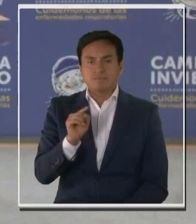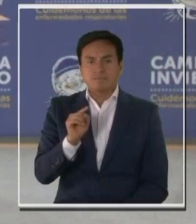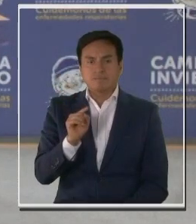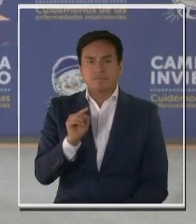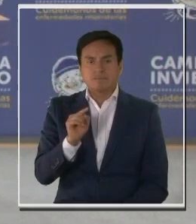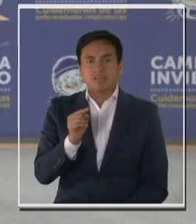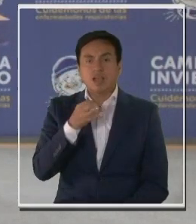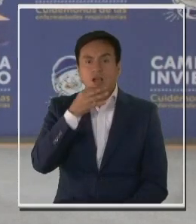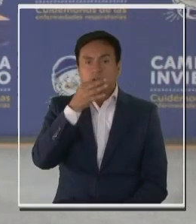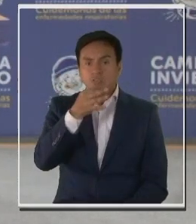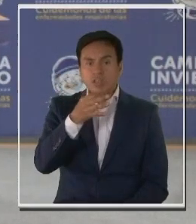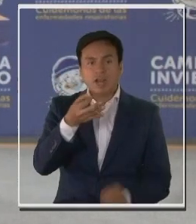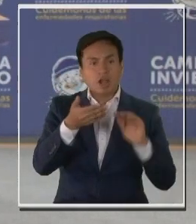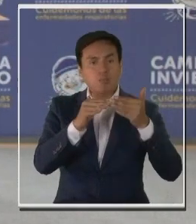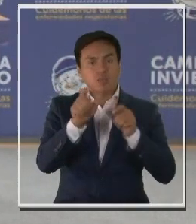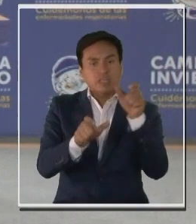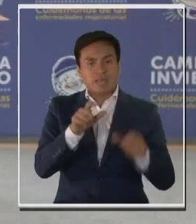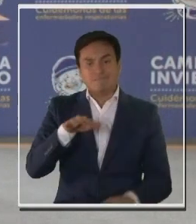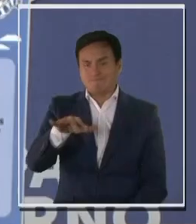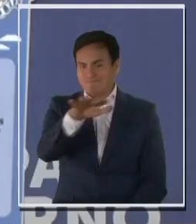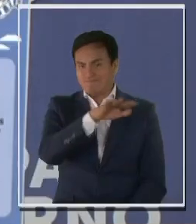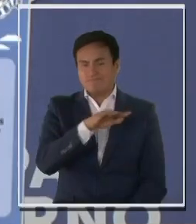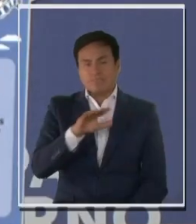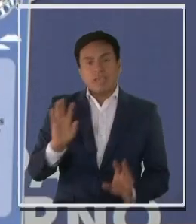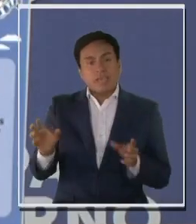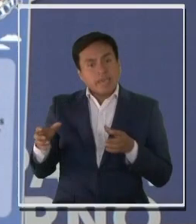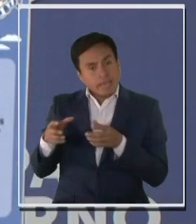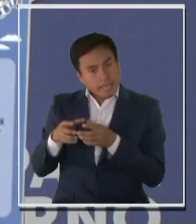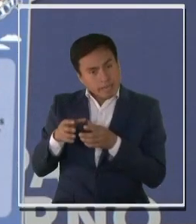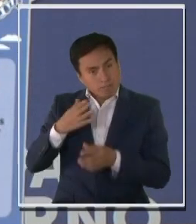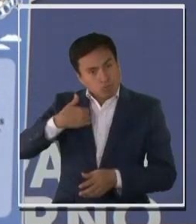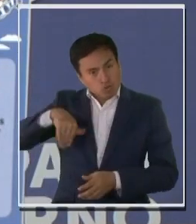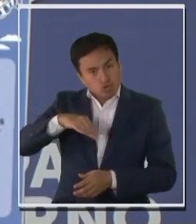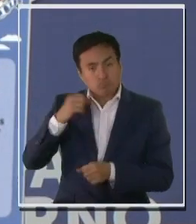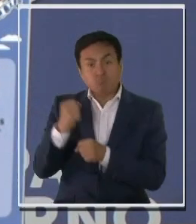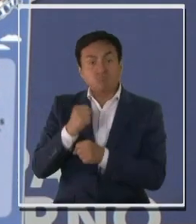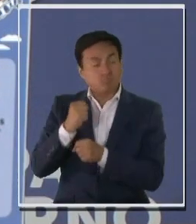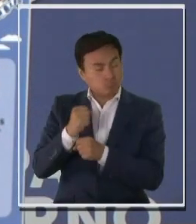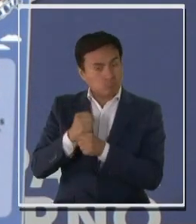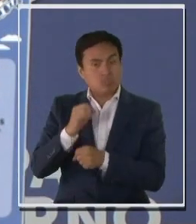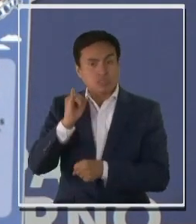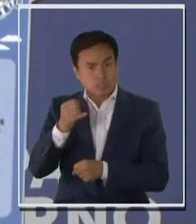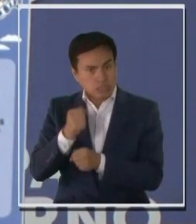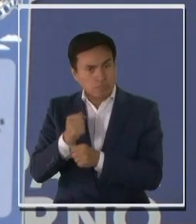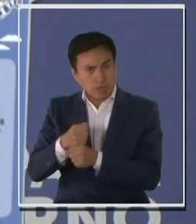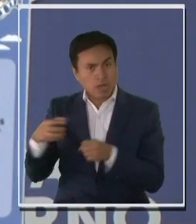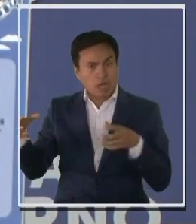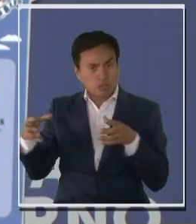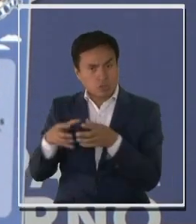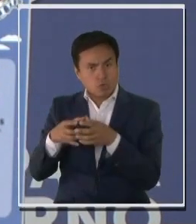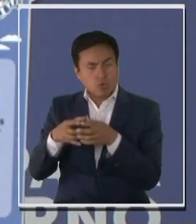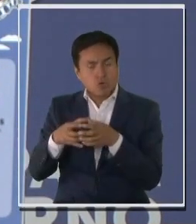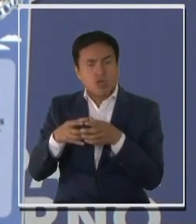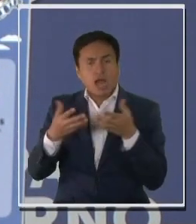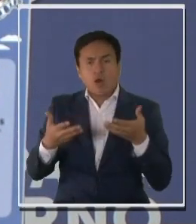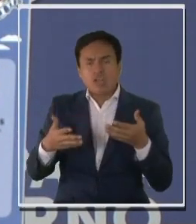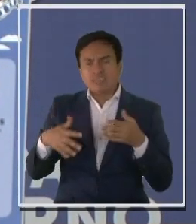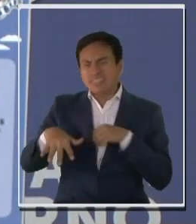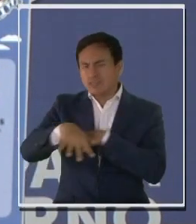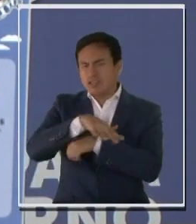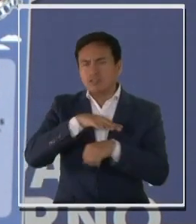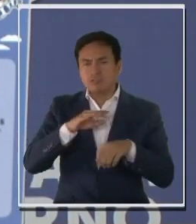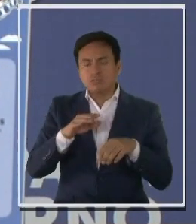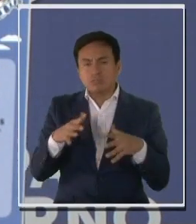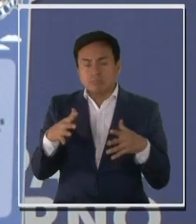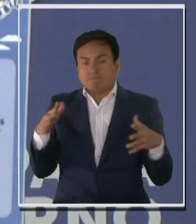contarle a la comunidad que nuestros equipos están trabajando que estamos en una situación de